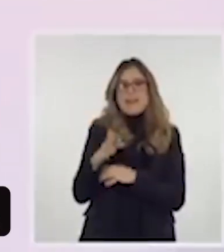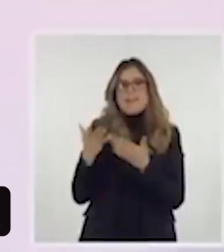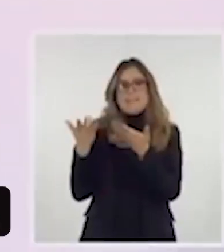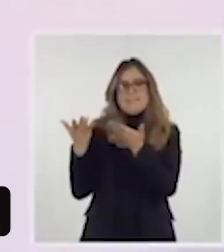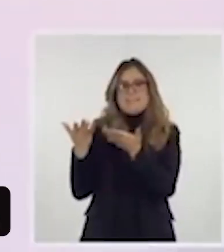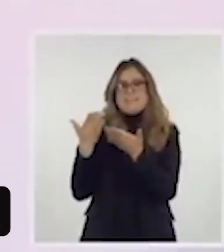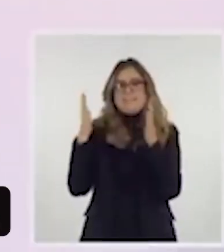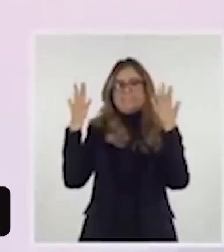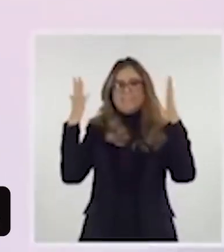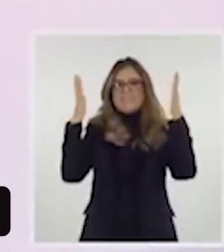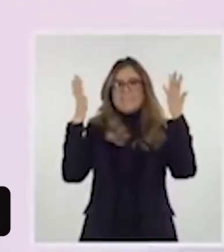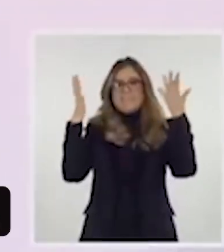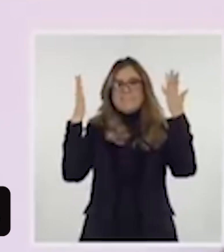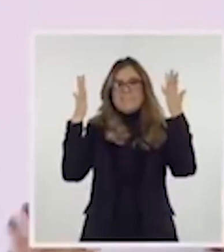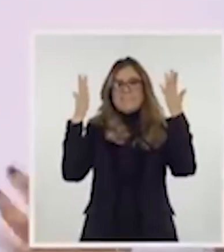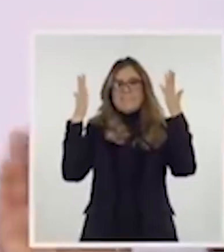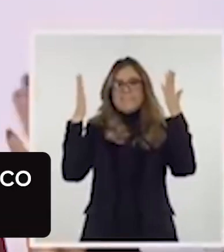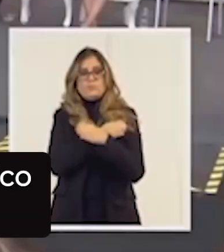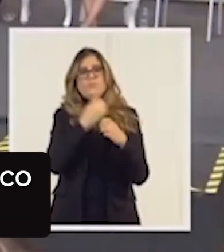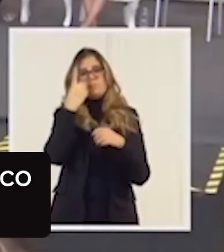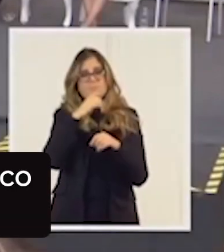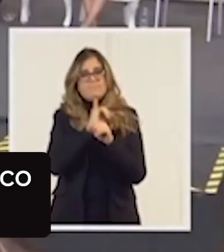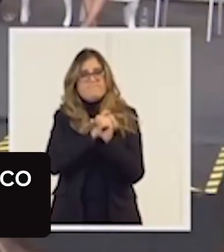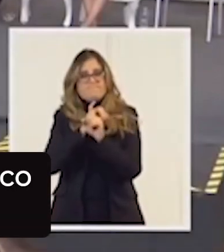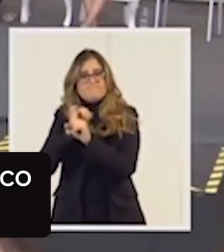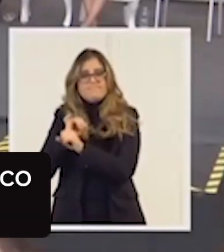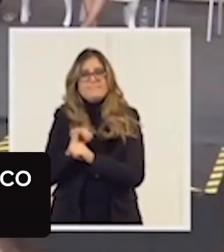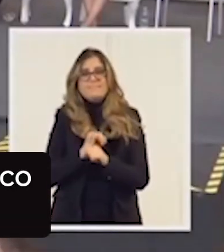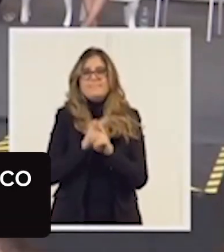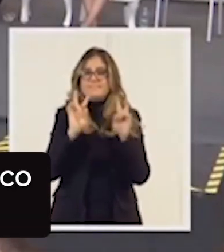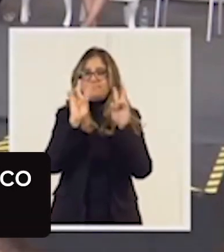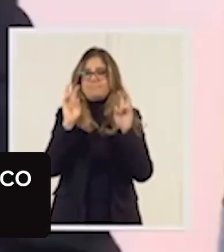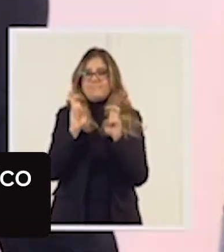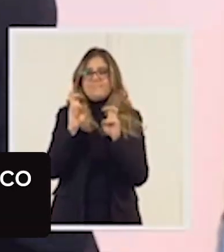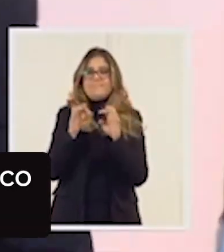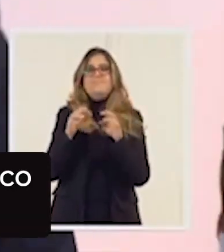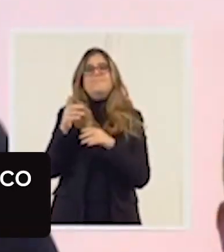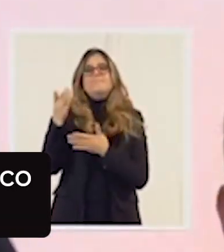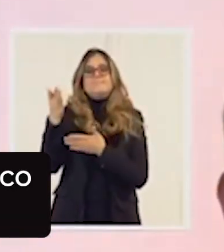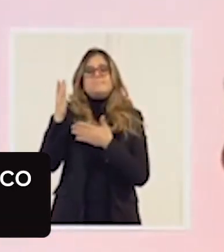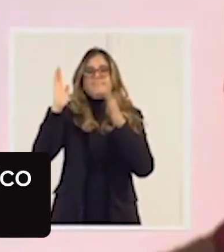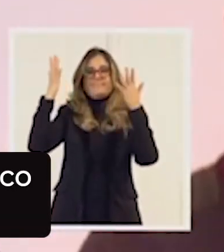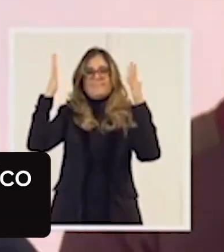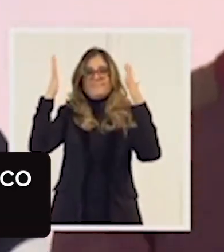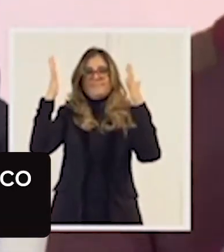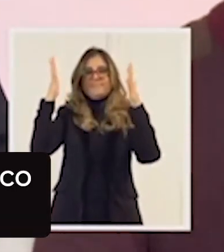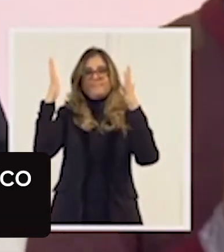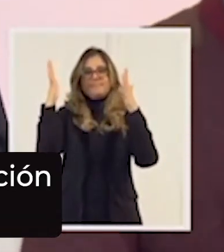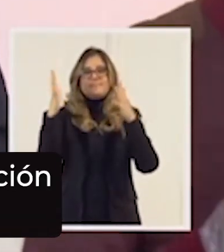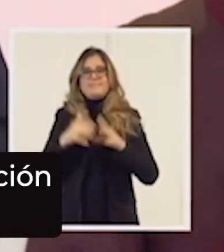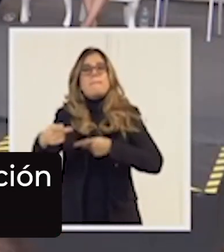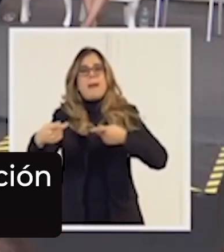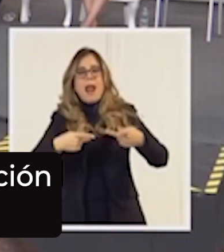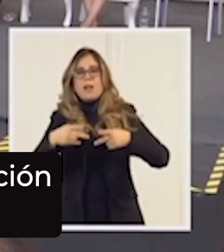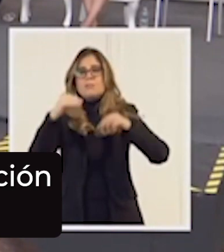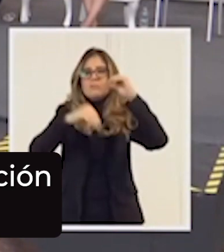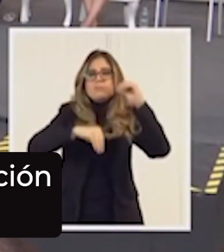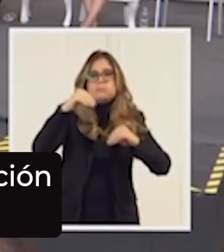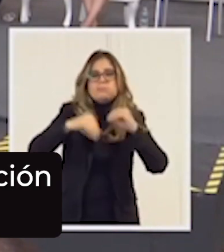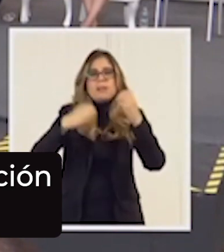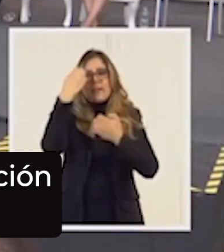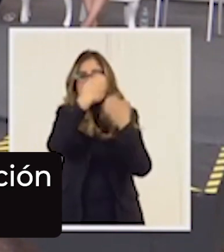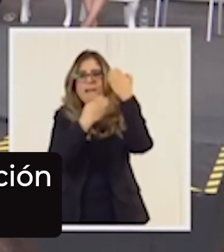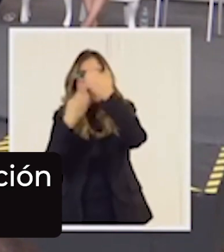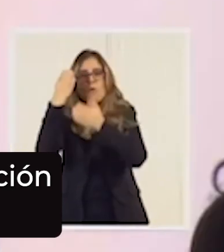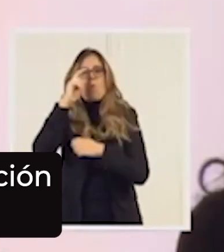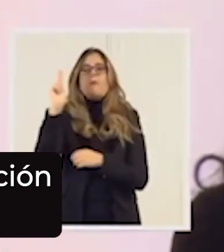Anayilka Duarte Carneiro, secretaria general. Edgar Alcántar Corchado, coordinador académico y de investigación. Isis Itlali